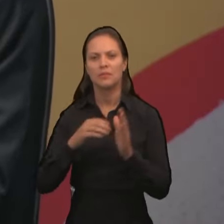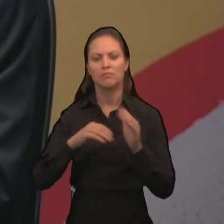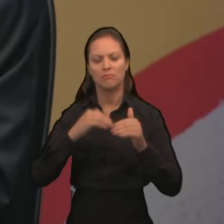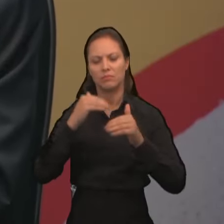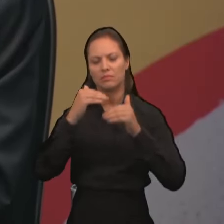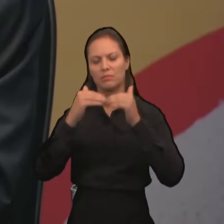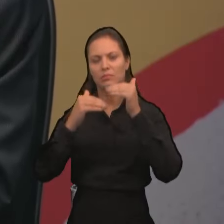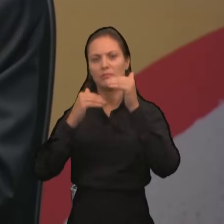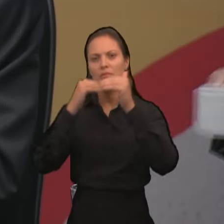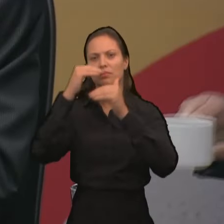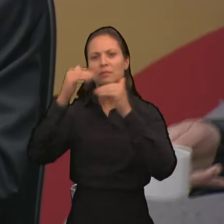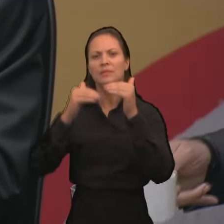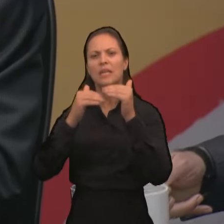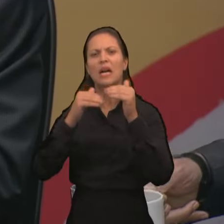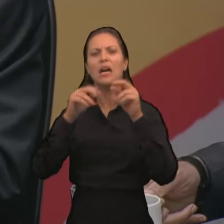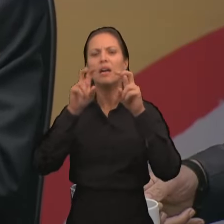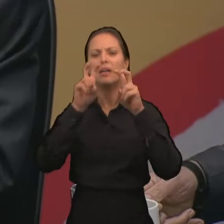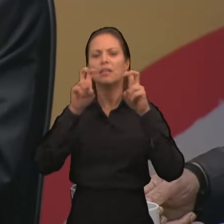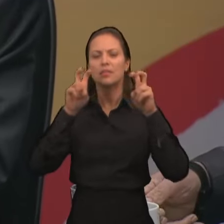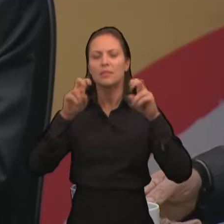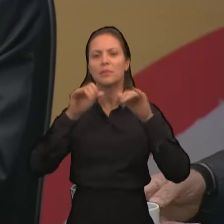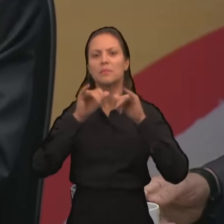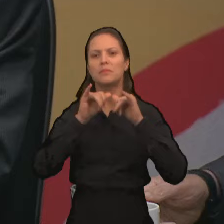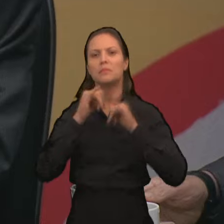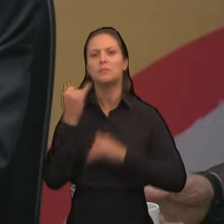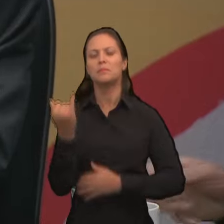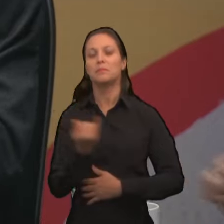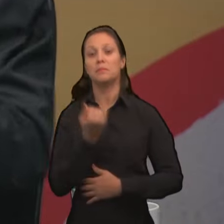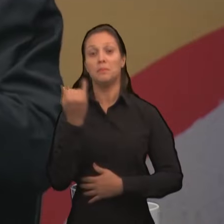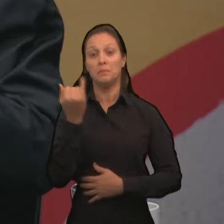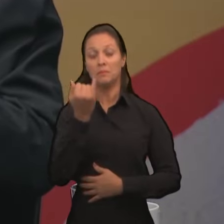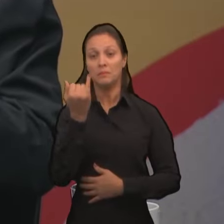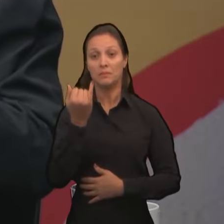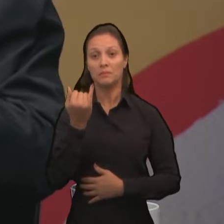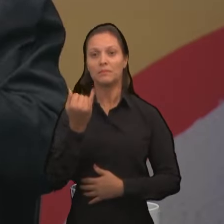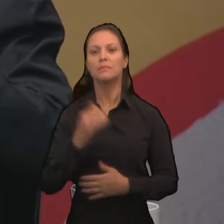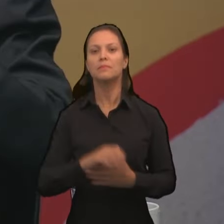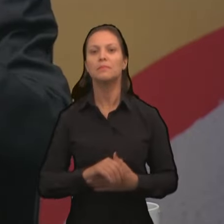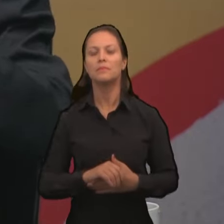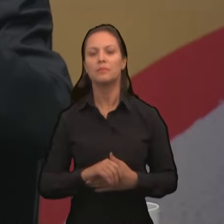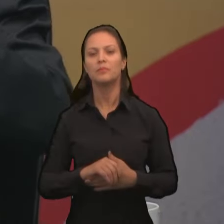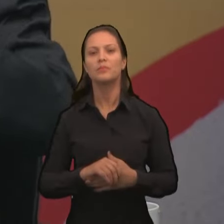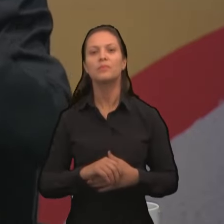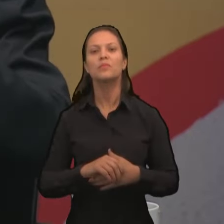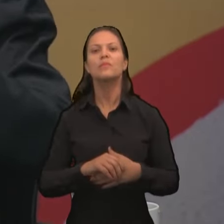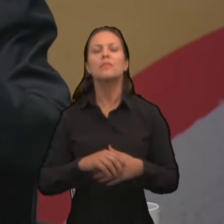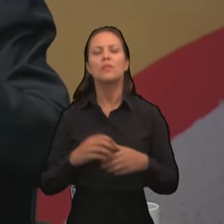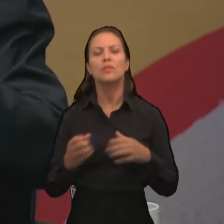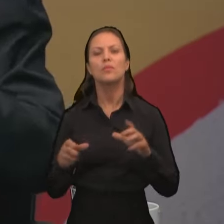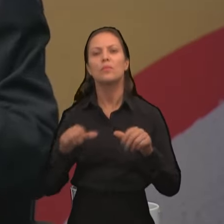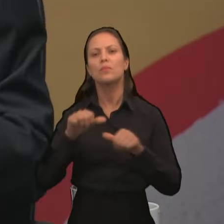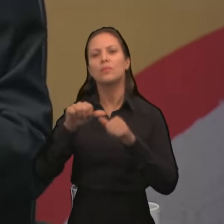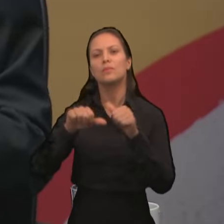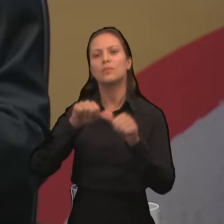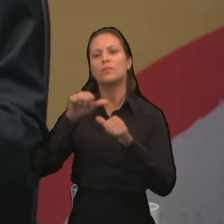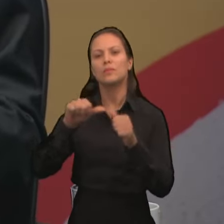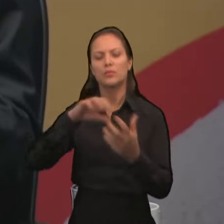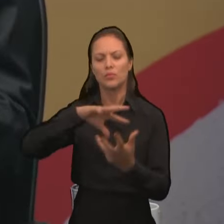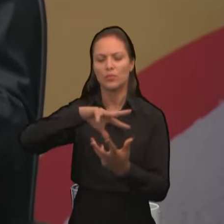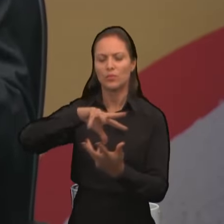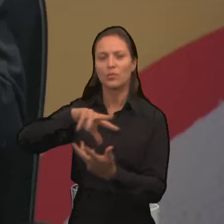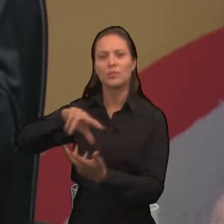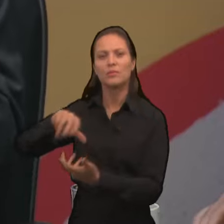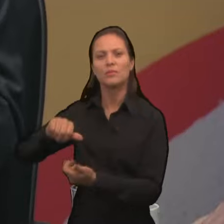Todo esto cada vez más se volvieron conceptos importantes de nuestro tiempo. Y esta revolución tecnológica